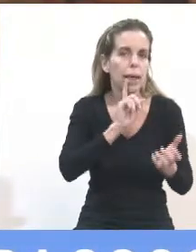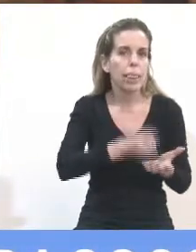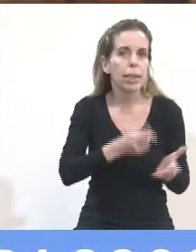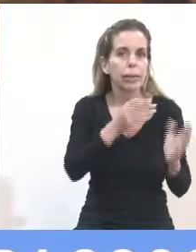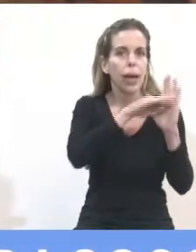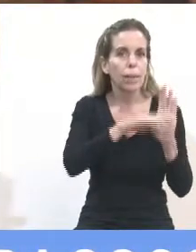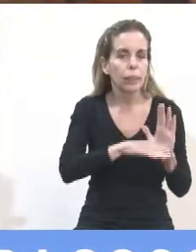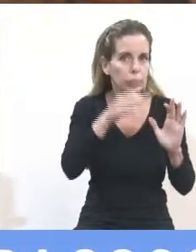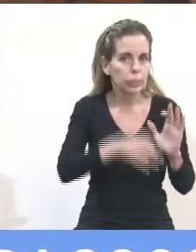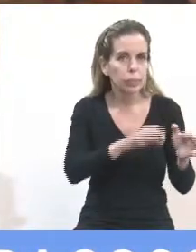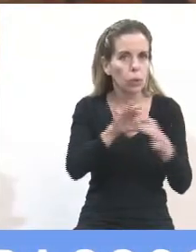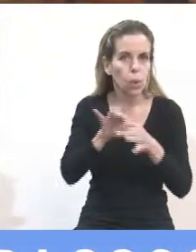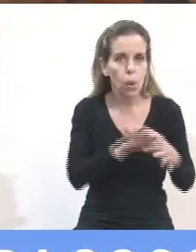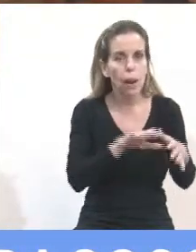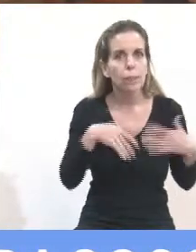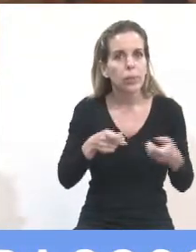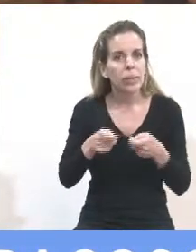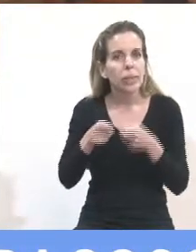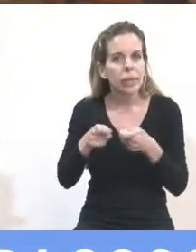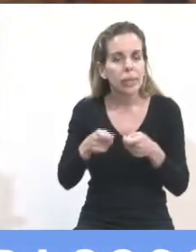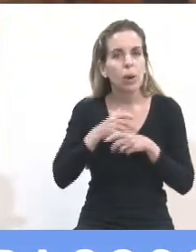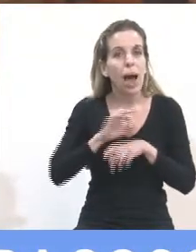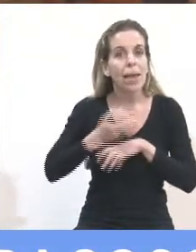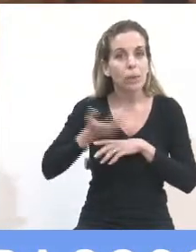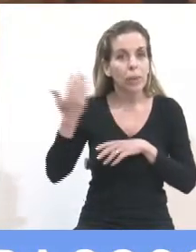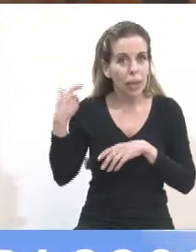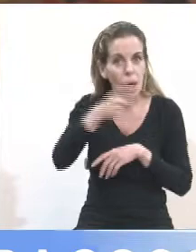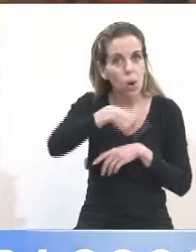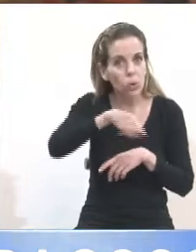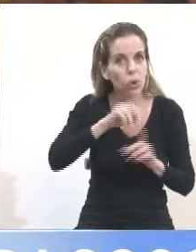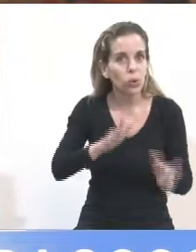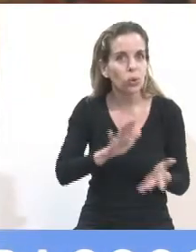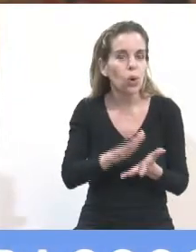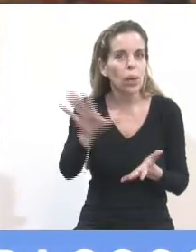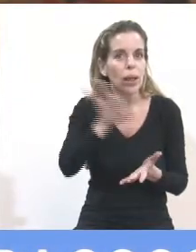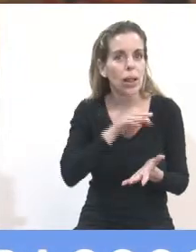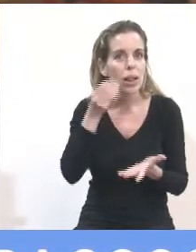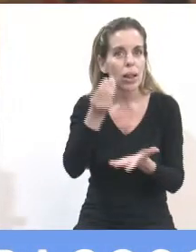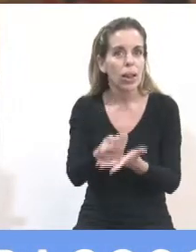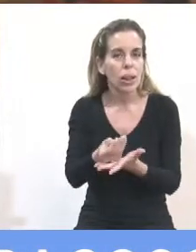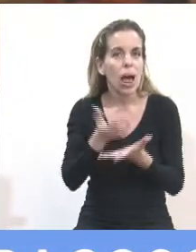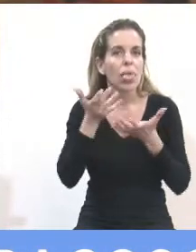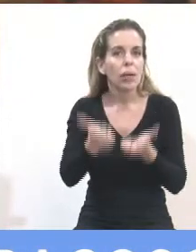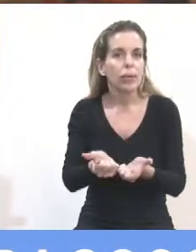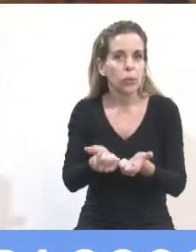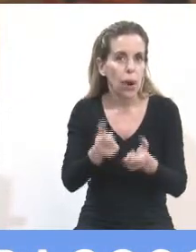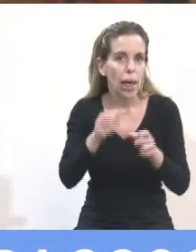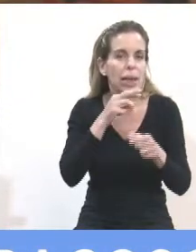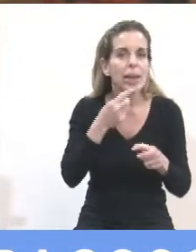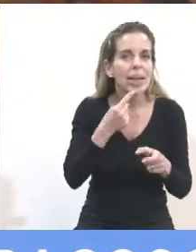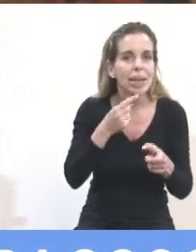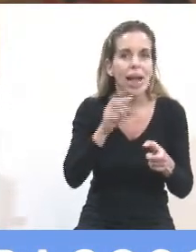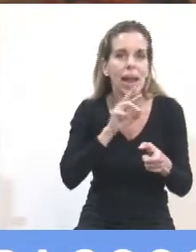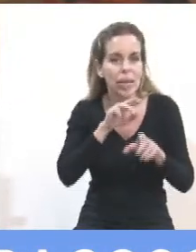único. Por eso también nuestra insistencia el año pasado en la elección de la defensora de la niña, niña y adolescente,